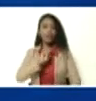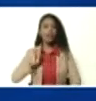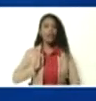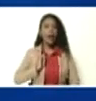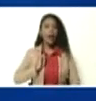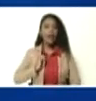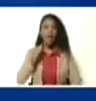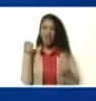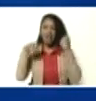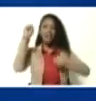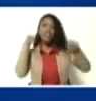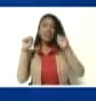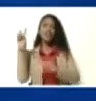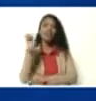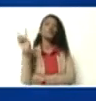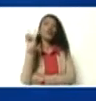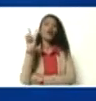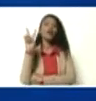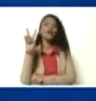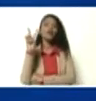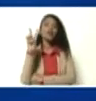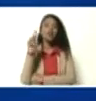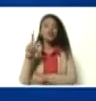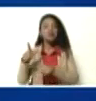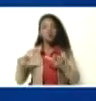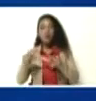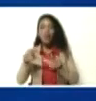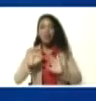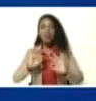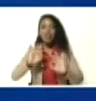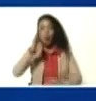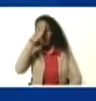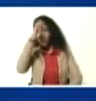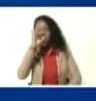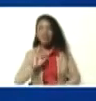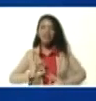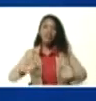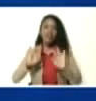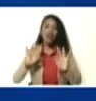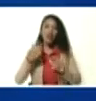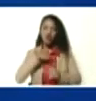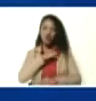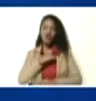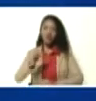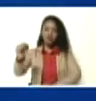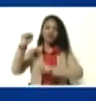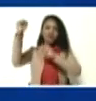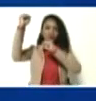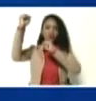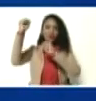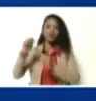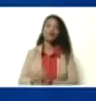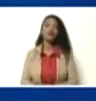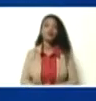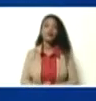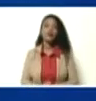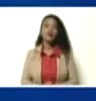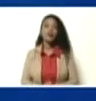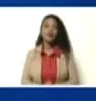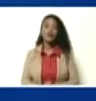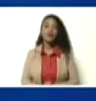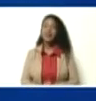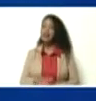y la rebeldía de Venezuela, sin lugar a dudas. Hemos triunfado. Se va